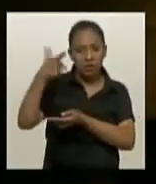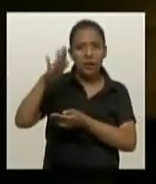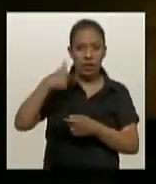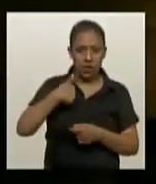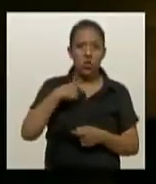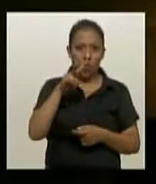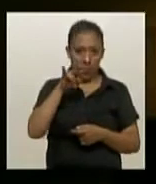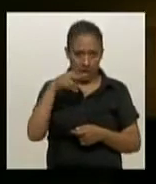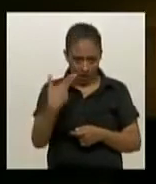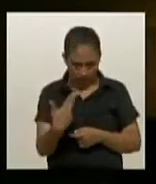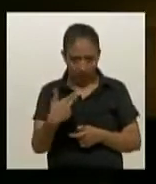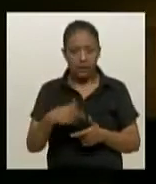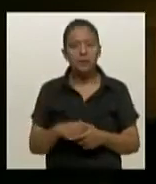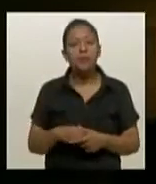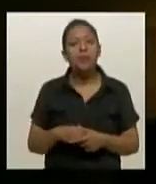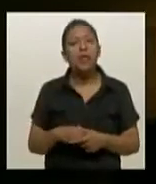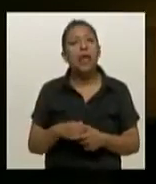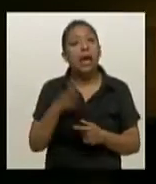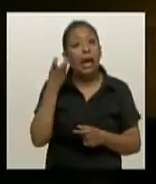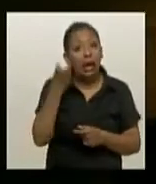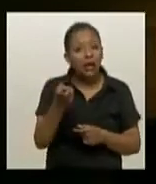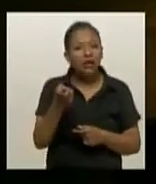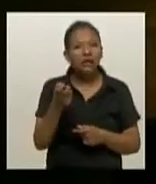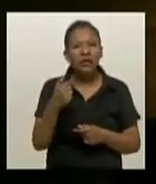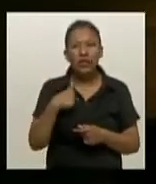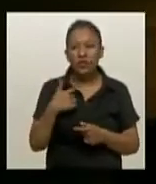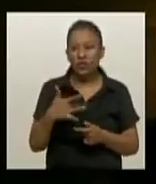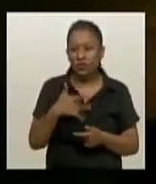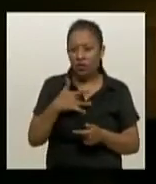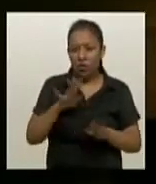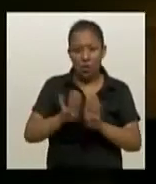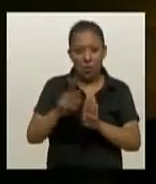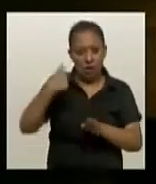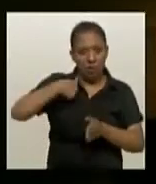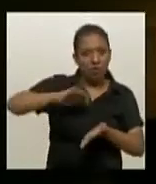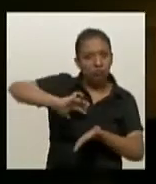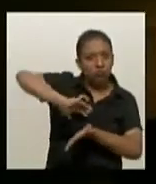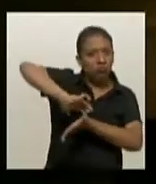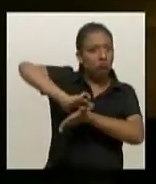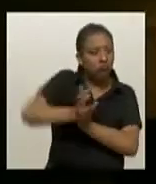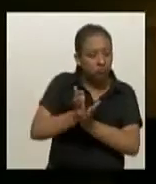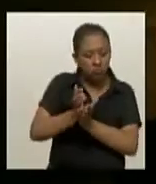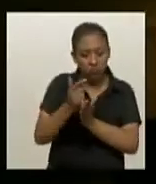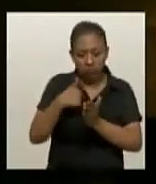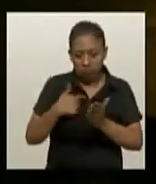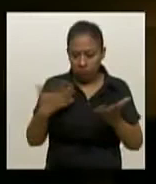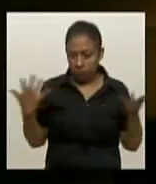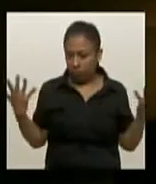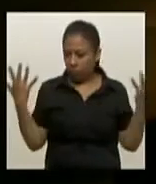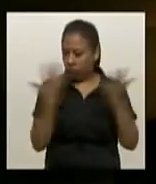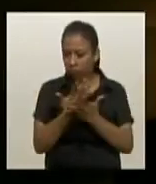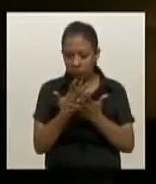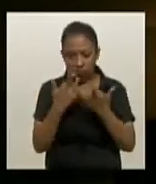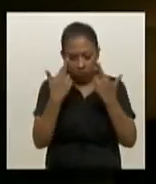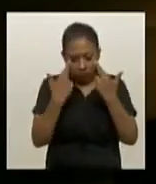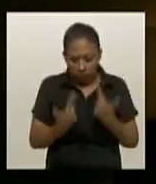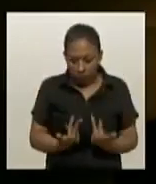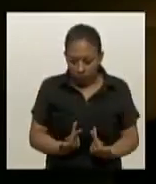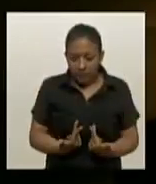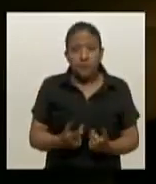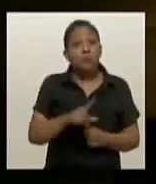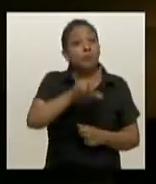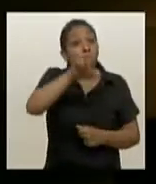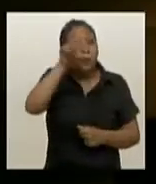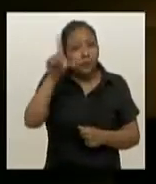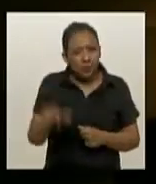soy portador del VIH, desde ese momento yo siento una discriminación muy fuerte que me ataca emocionalmente y me tira, ¿no?